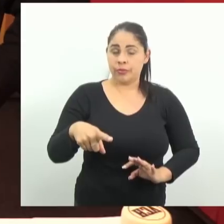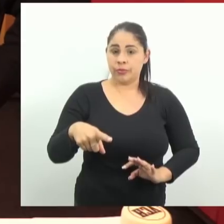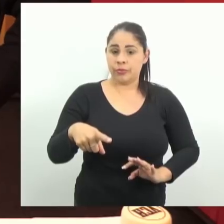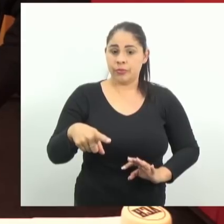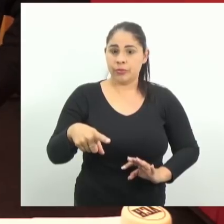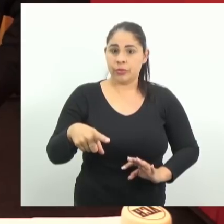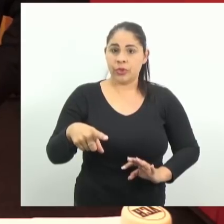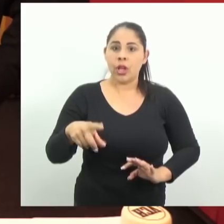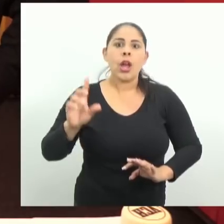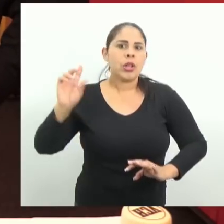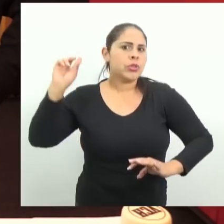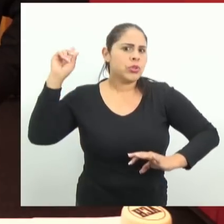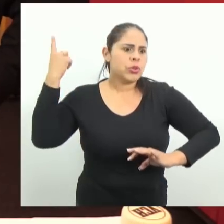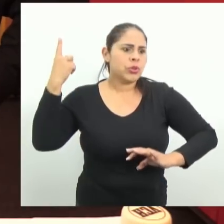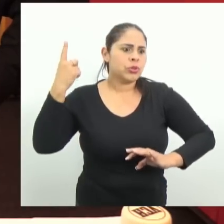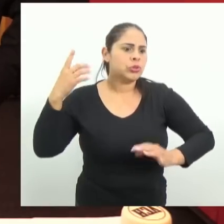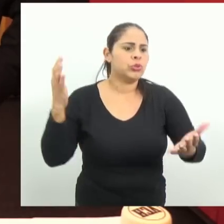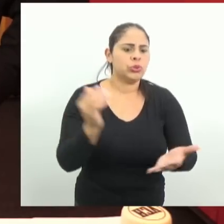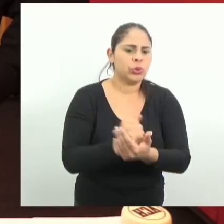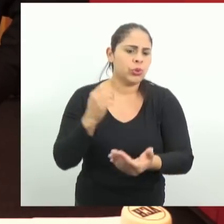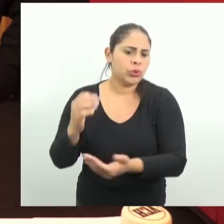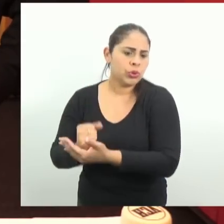Todo lo que Dios hace, lo hace a través de su palabra.